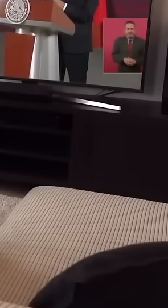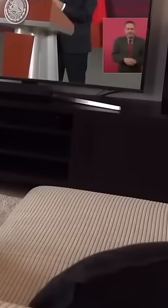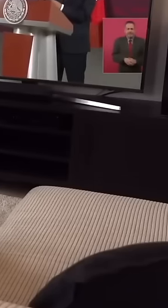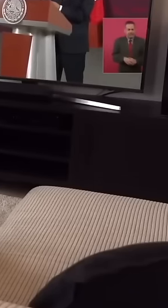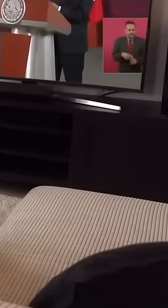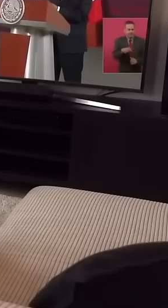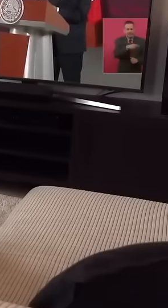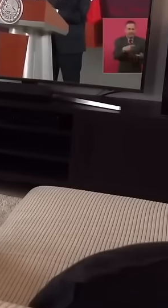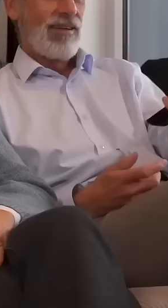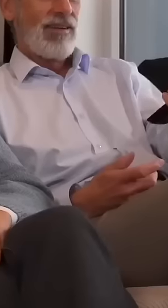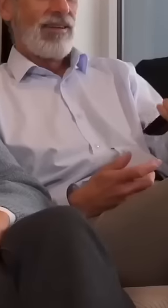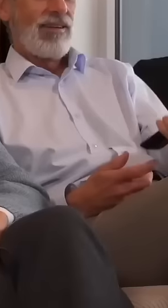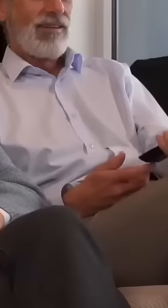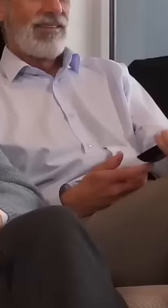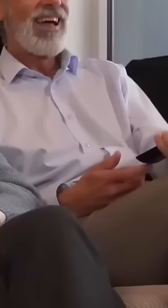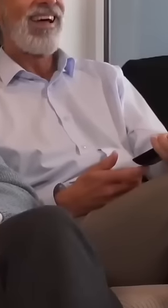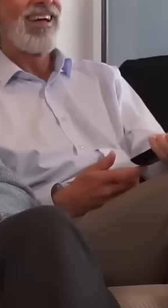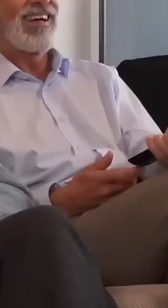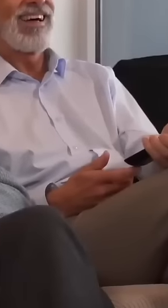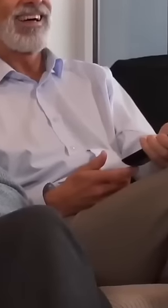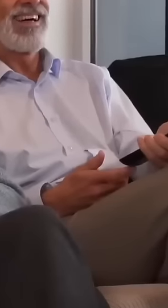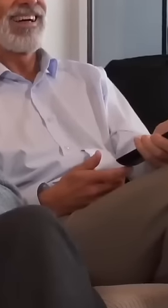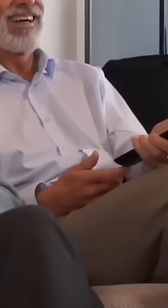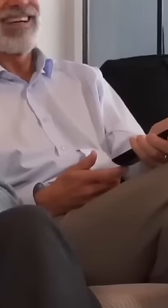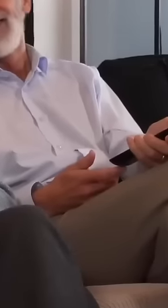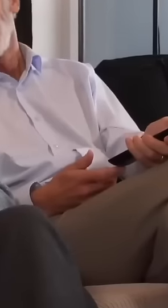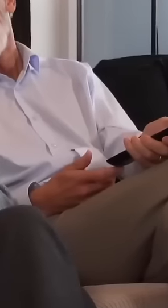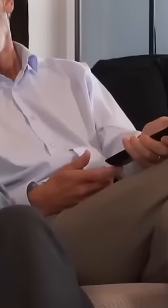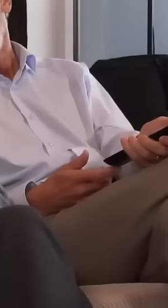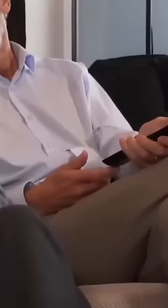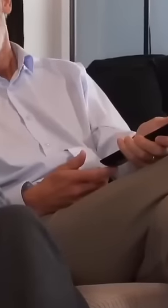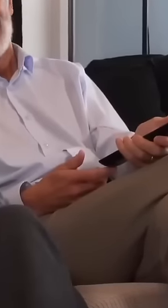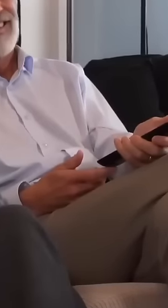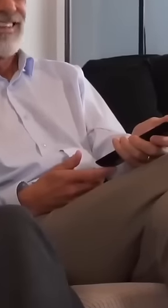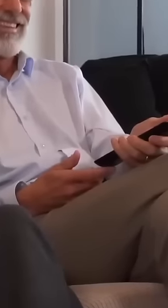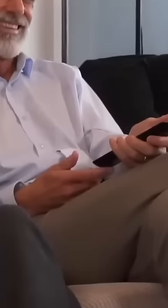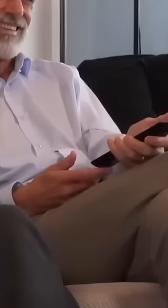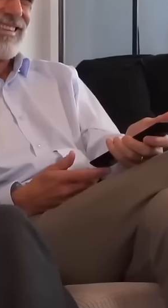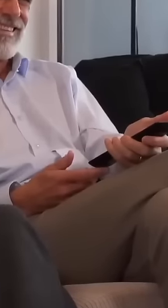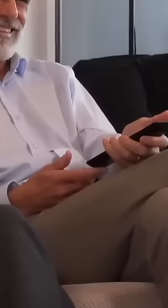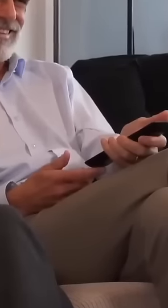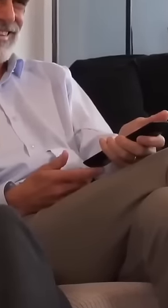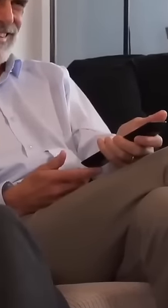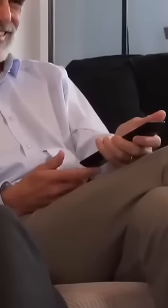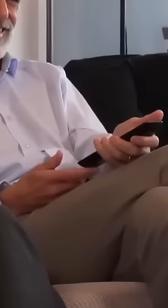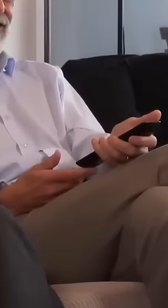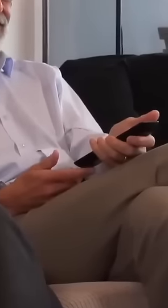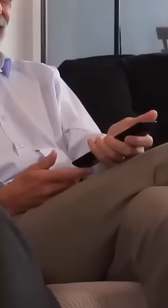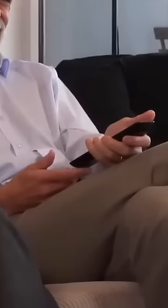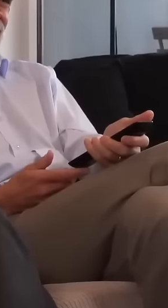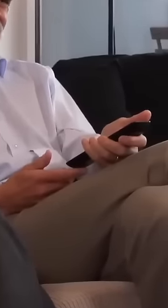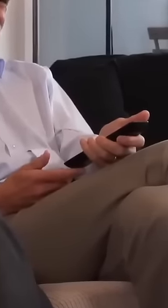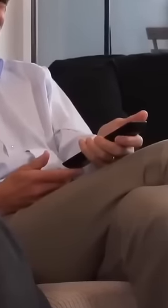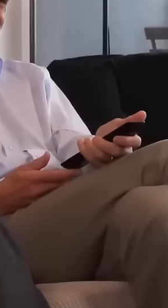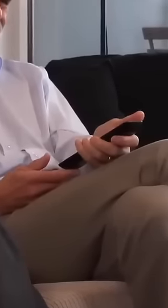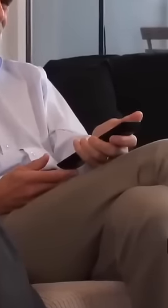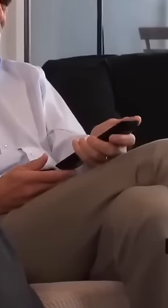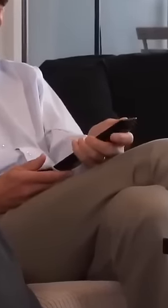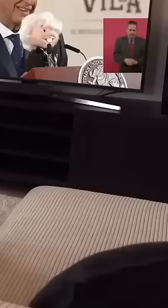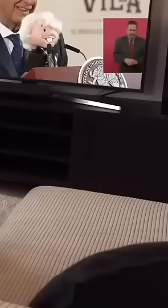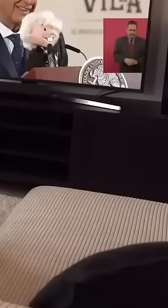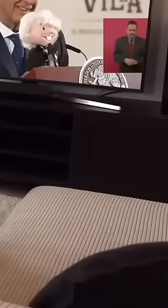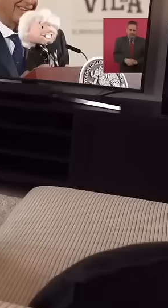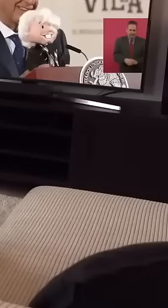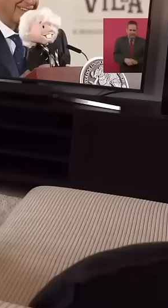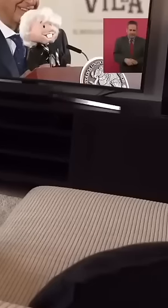campañas electorales. Pero el presidente no se ha quedado callado y así fue como el famoso